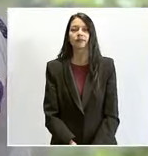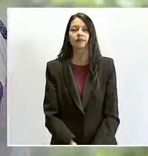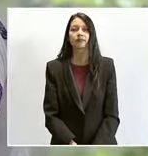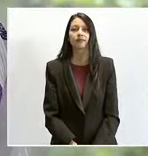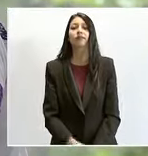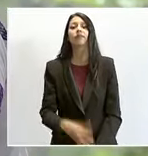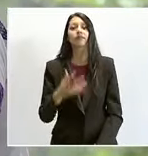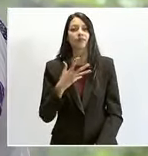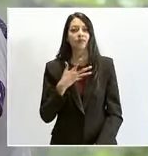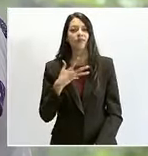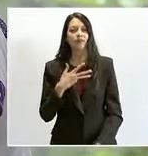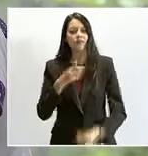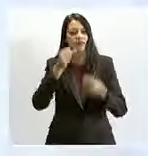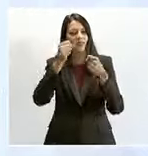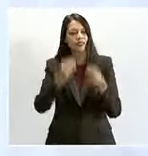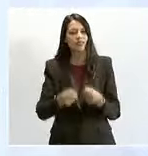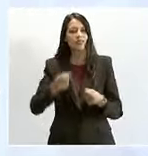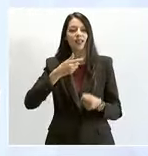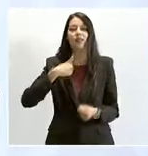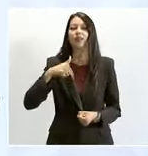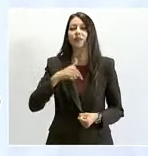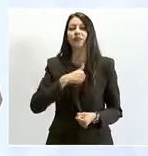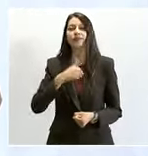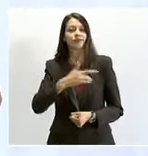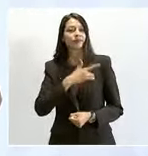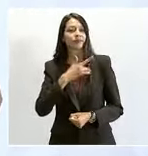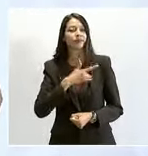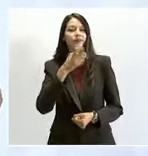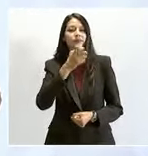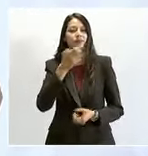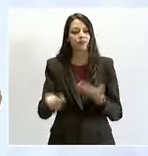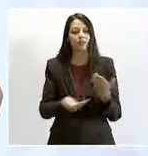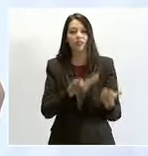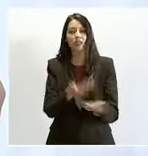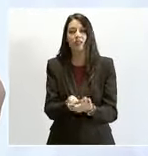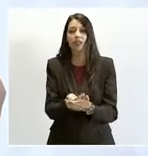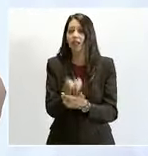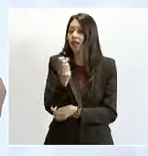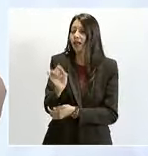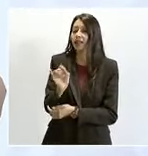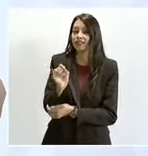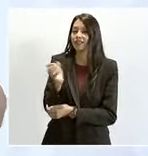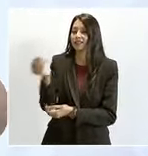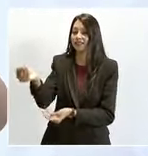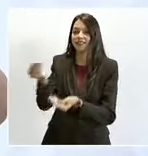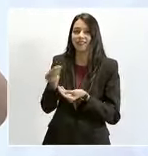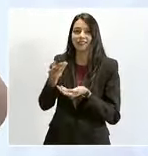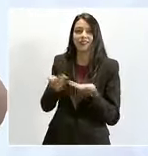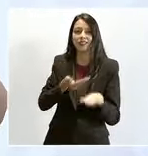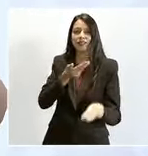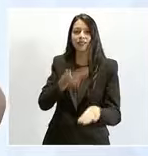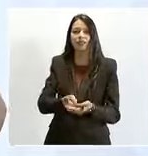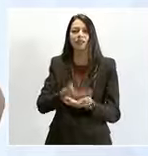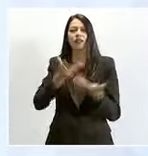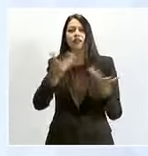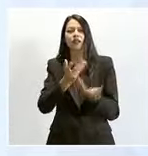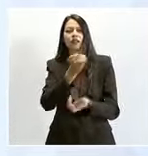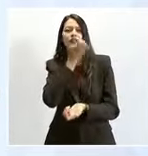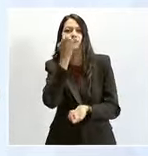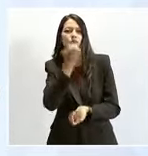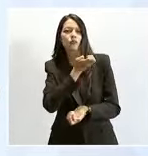estamos convencidos de que esta iniciativa así como la planteó de que sean escuelas de